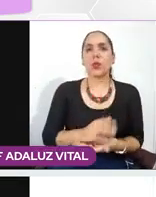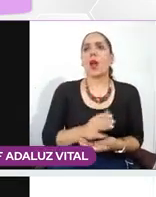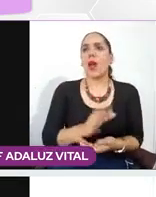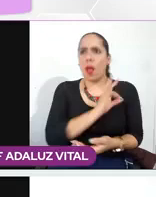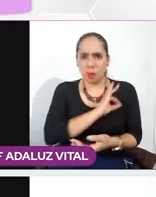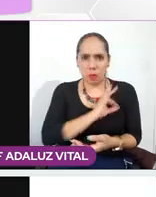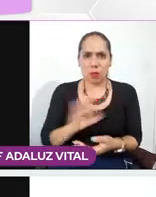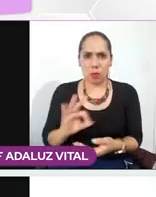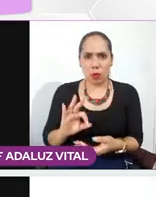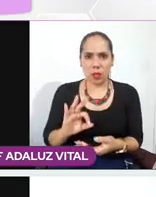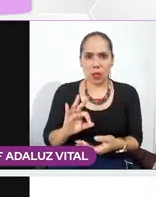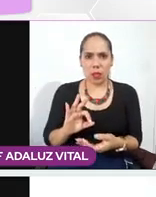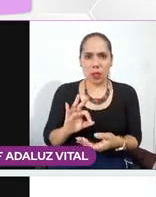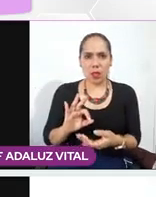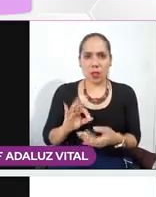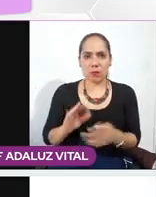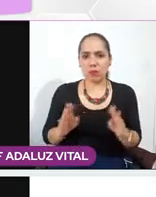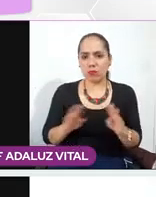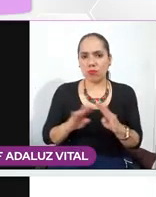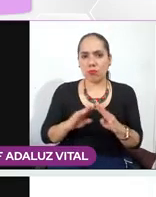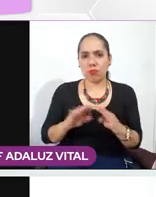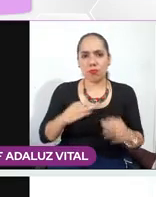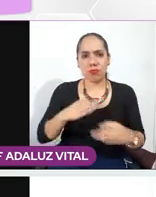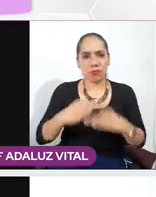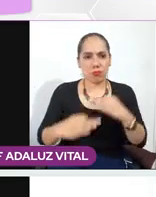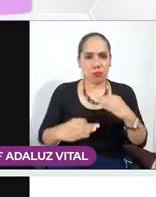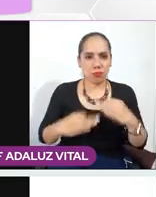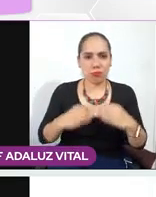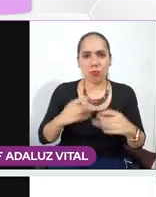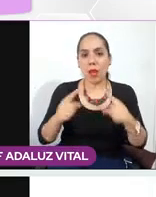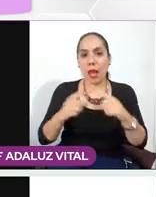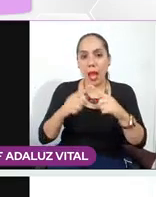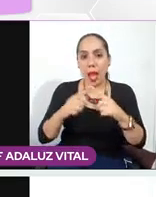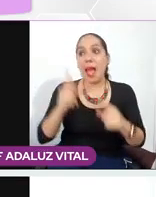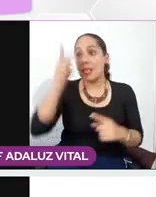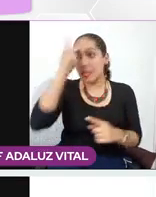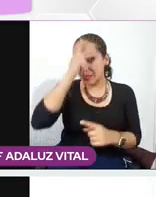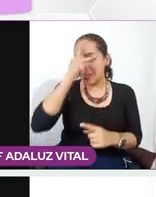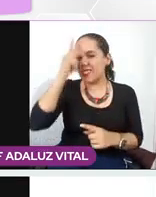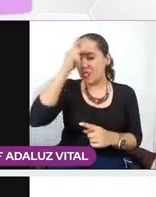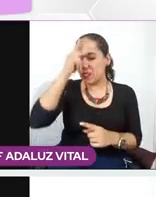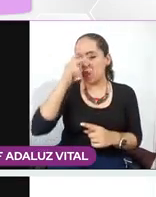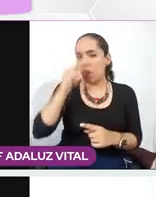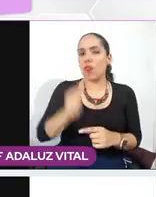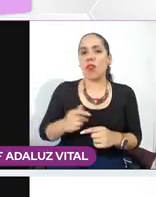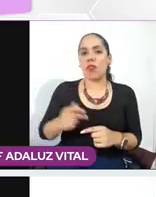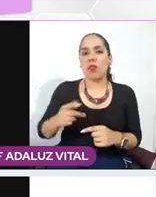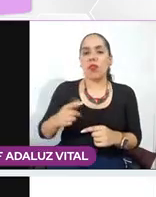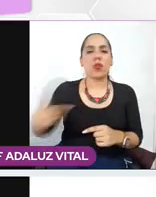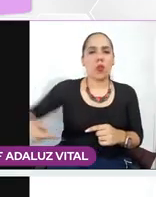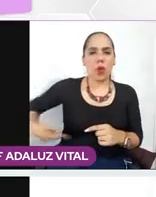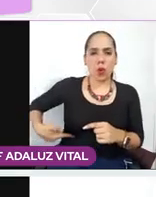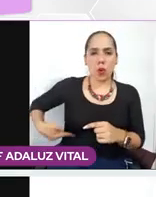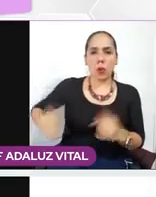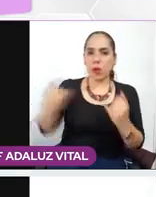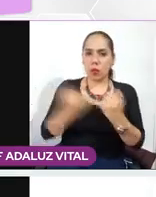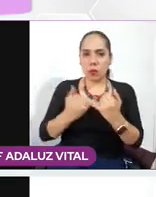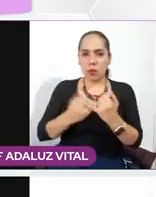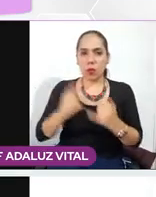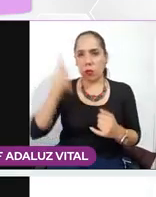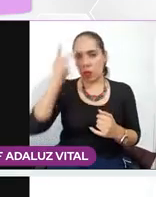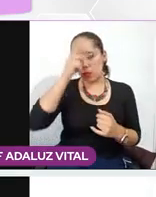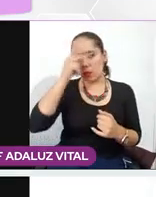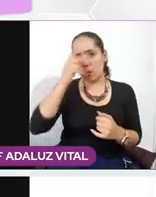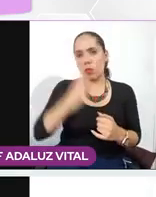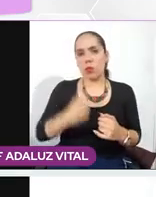las instituciones públicas o privadas tienen psicólogos. Entonces ya es bueno, acércate ahí y ellos te van a poder,